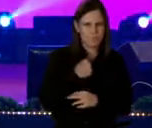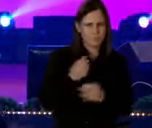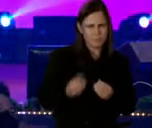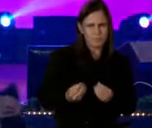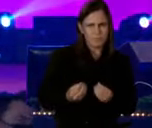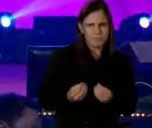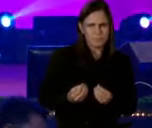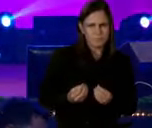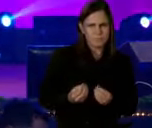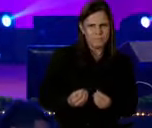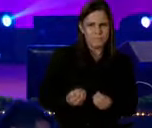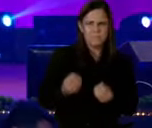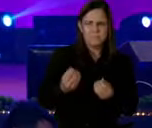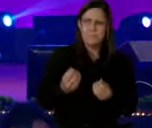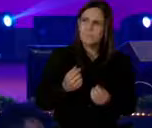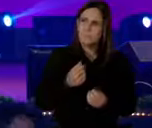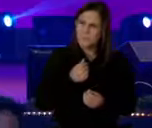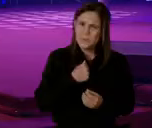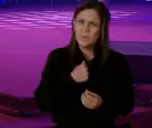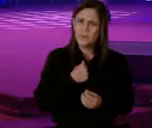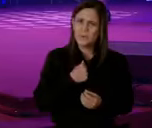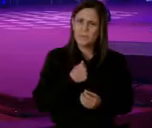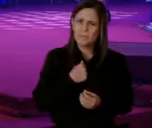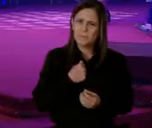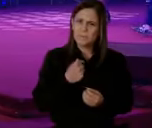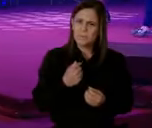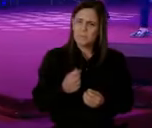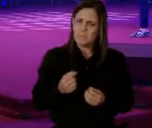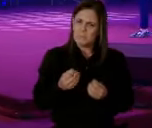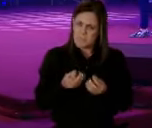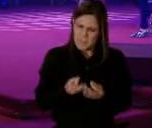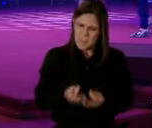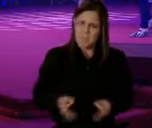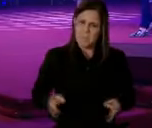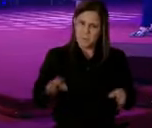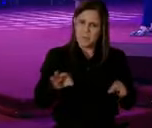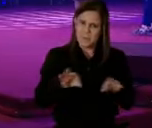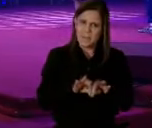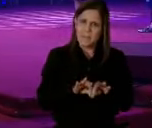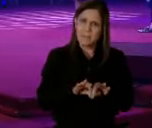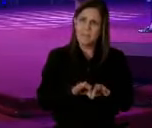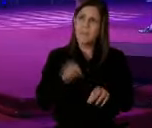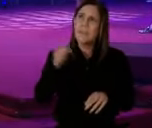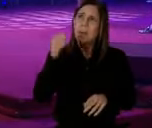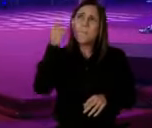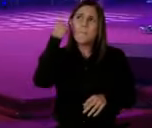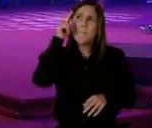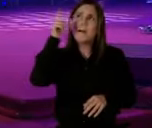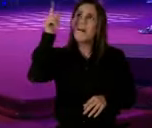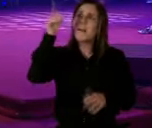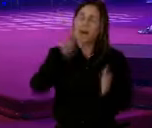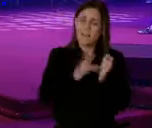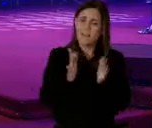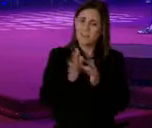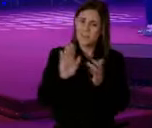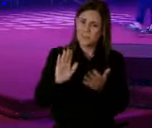de que Cristo muriese en la cruz por mí? Si yo no era bueno, ninguno somos